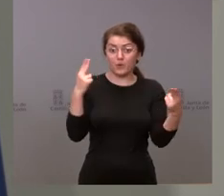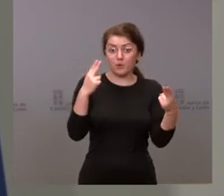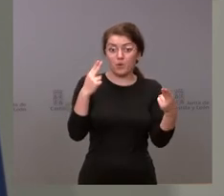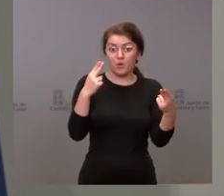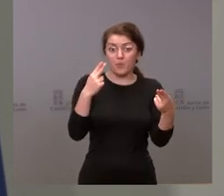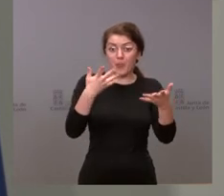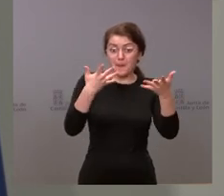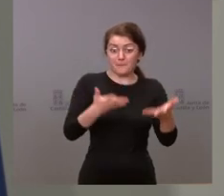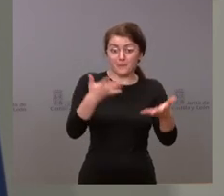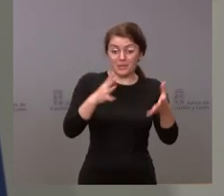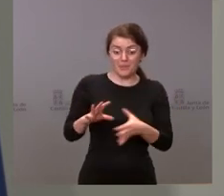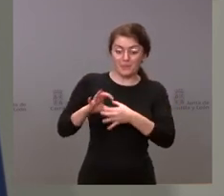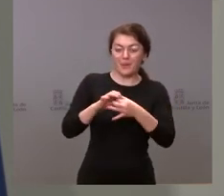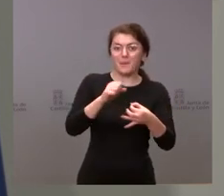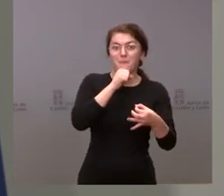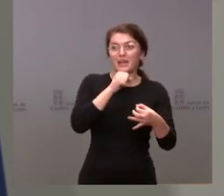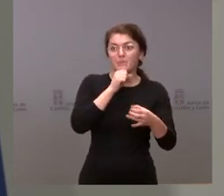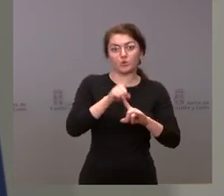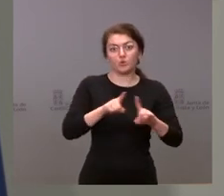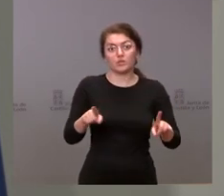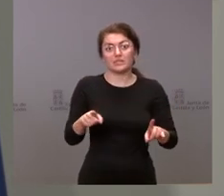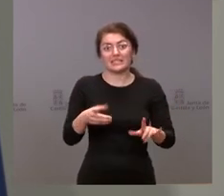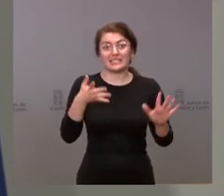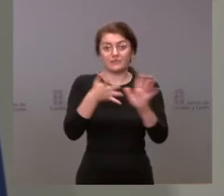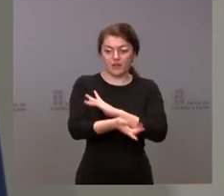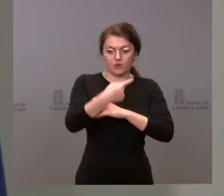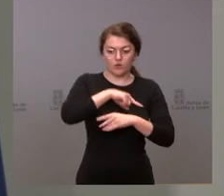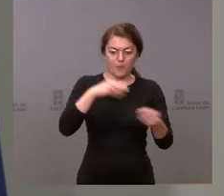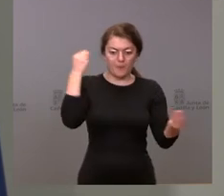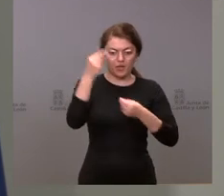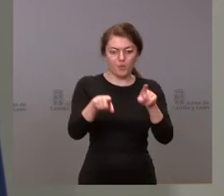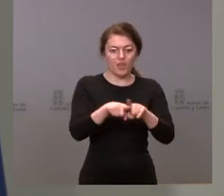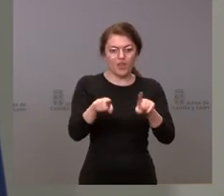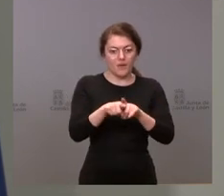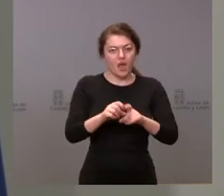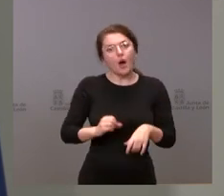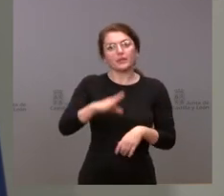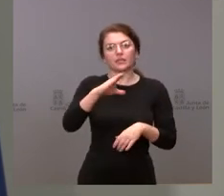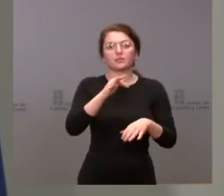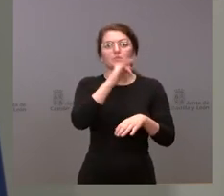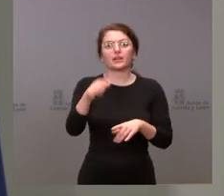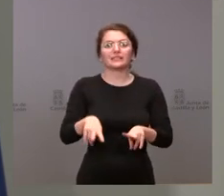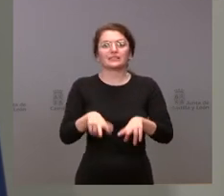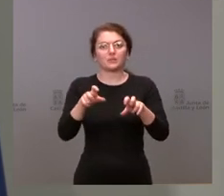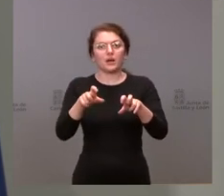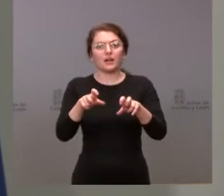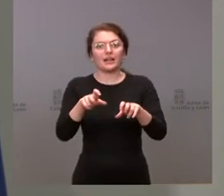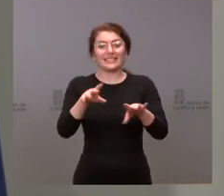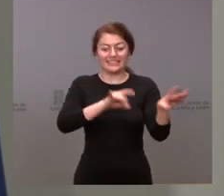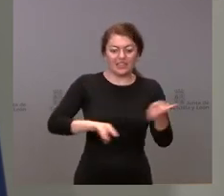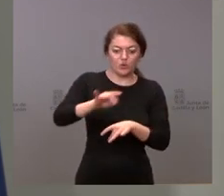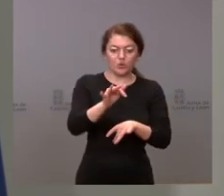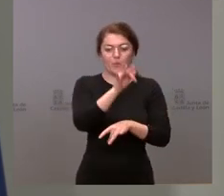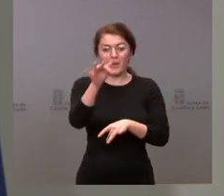porque el modelo que se nos propone lo disminuyen otros creemos que deba aumentarse en que aumenten las variables vinculadas al territorio superficie densidad de población básicamente